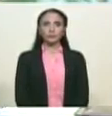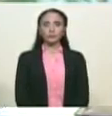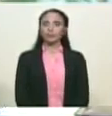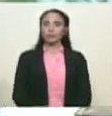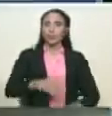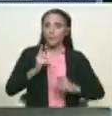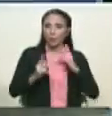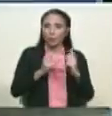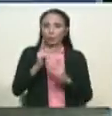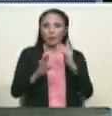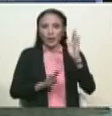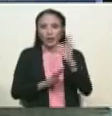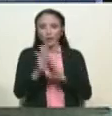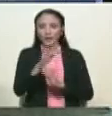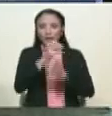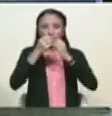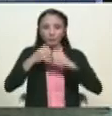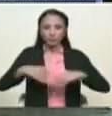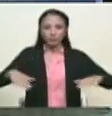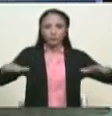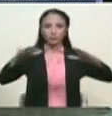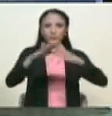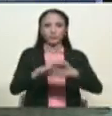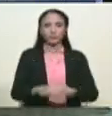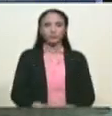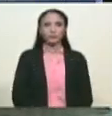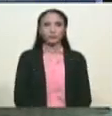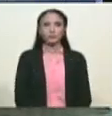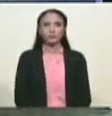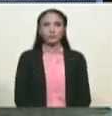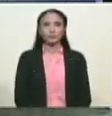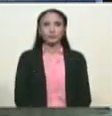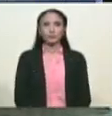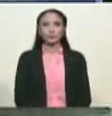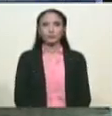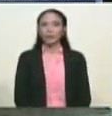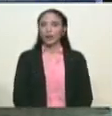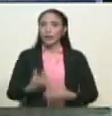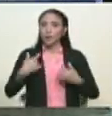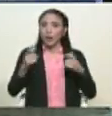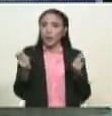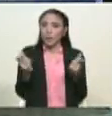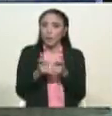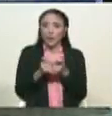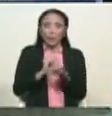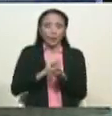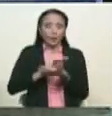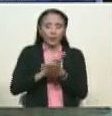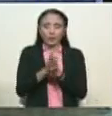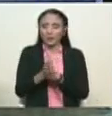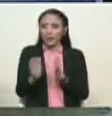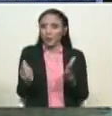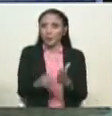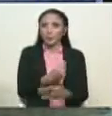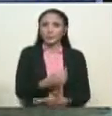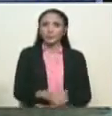Producir, crecer, expandir. El minimalismo. Yo les pido